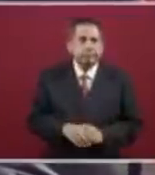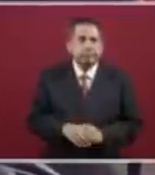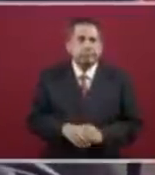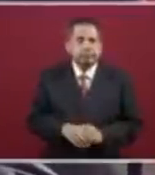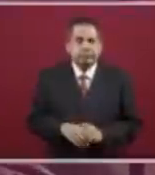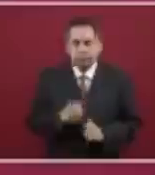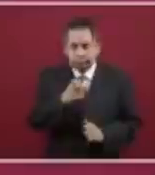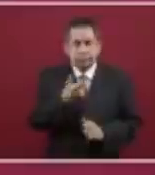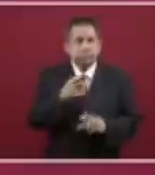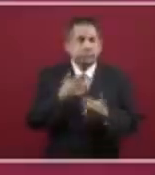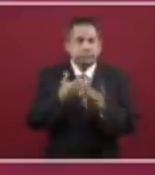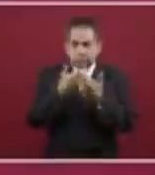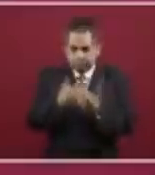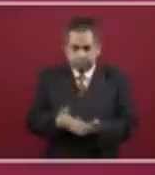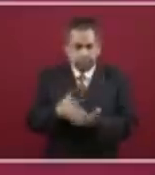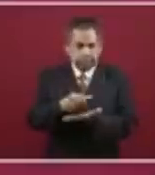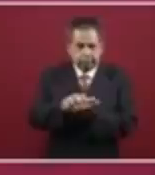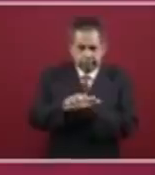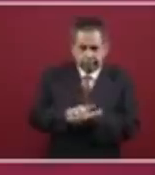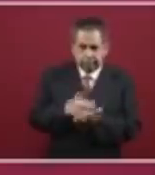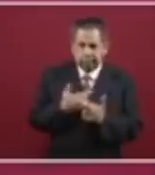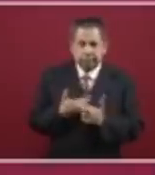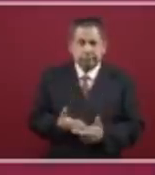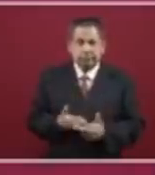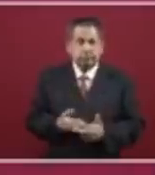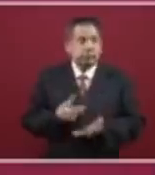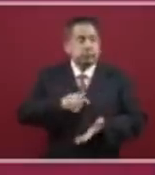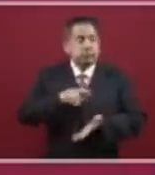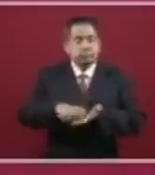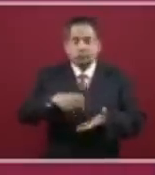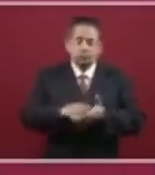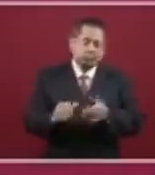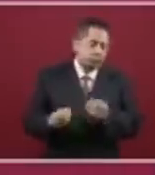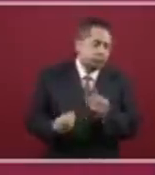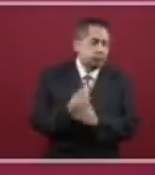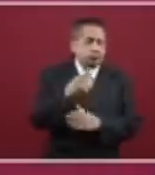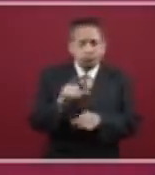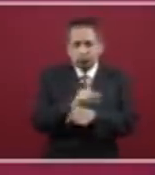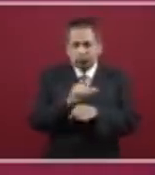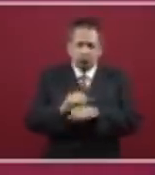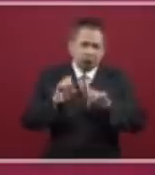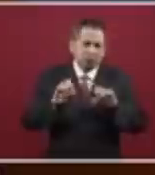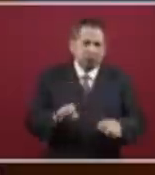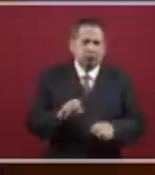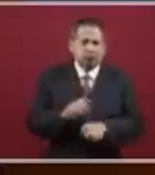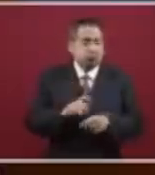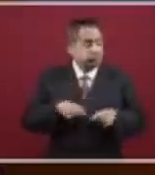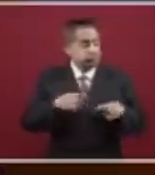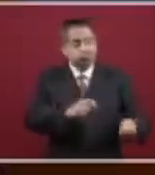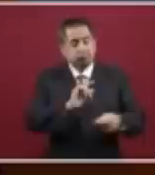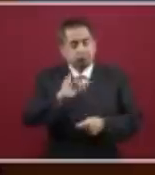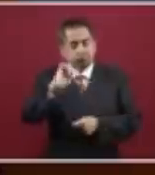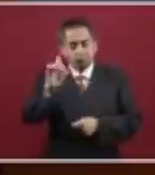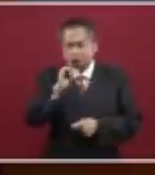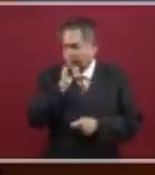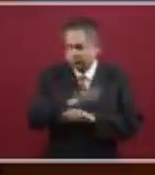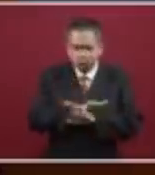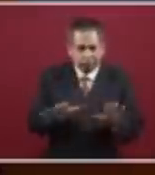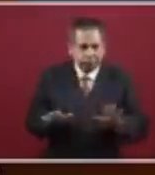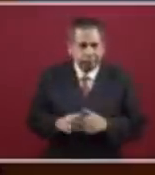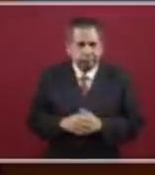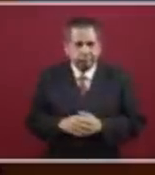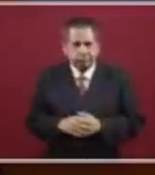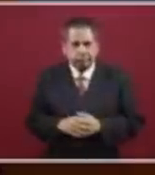Pues ahí va a haber ahorro. Ya no se van a comprar vehículos nuevos para funcionarios, ni va a